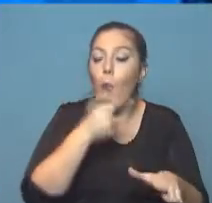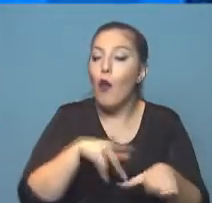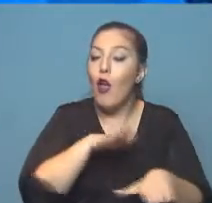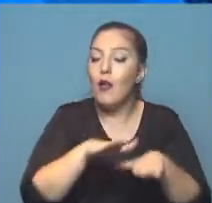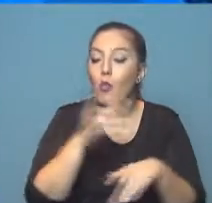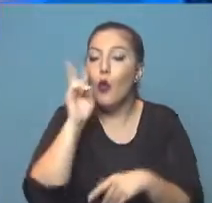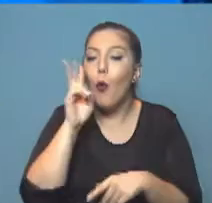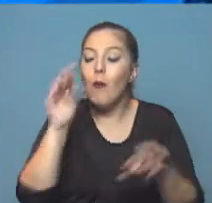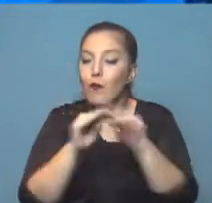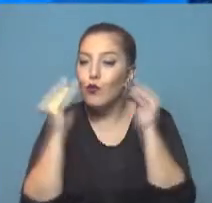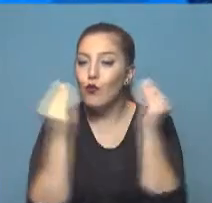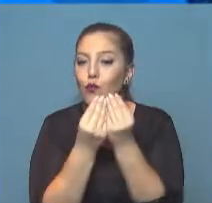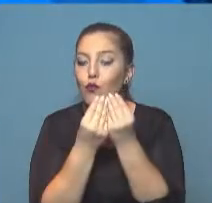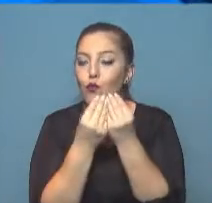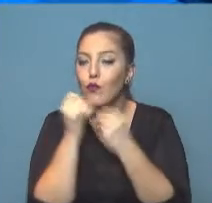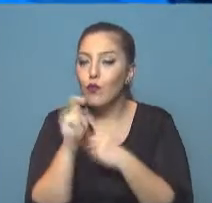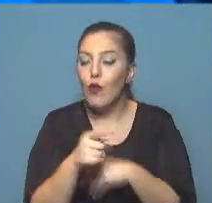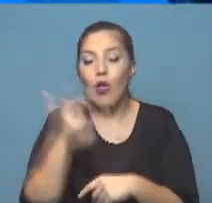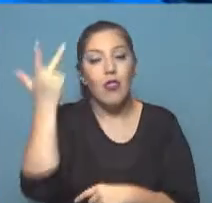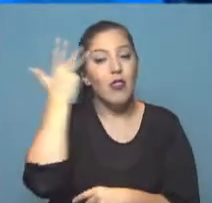el resultado total, el